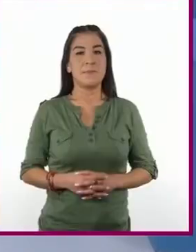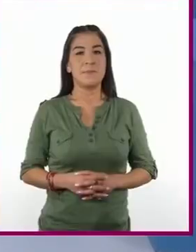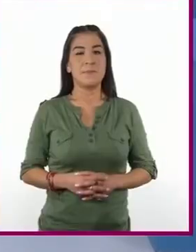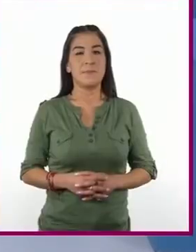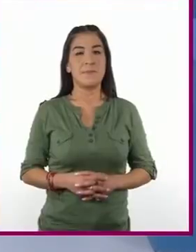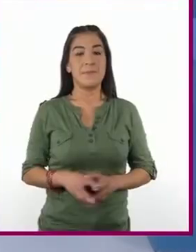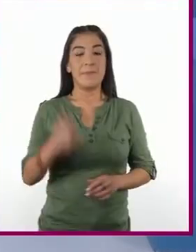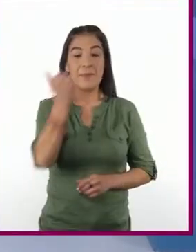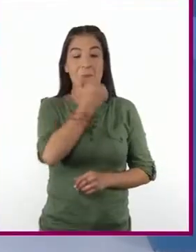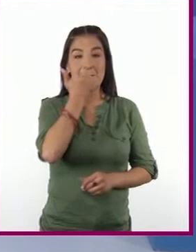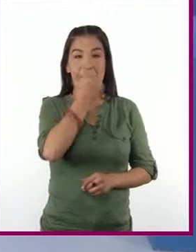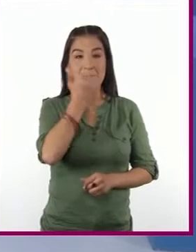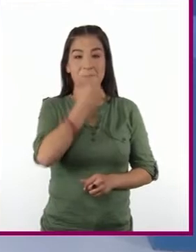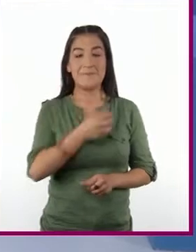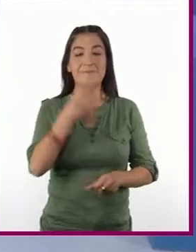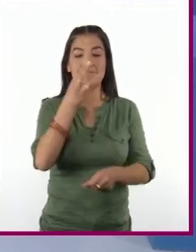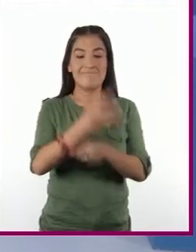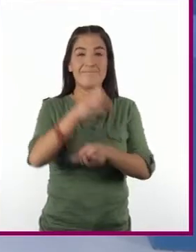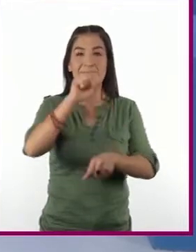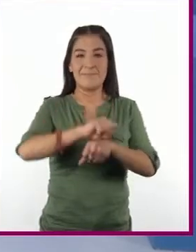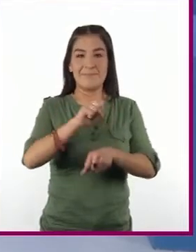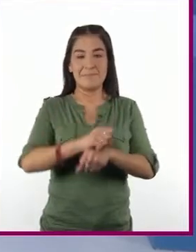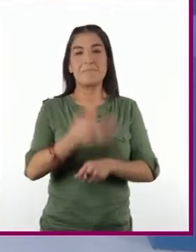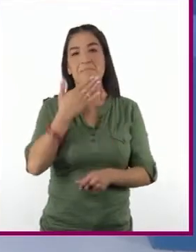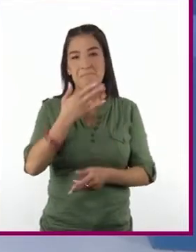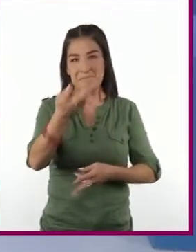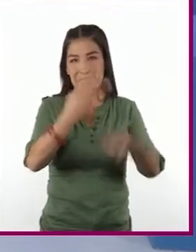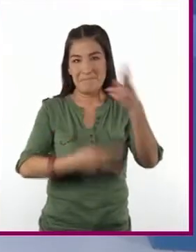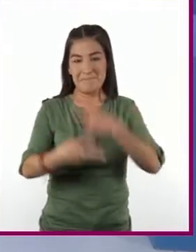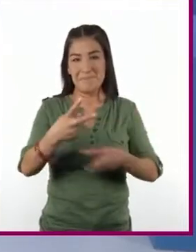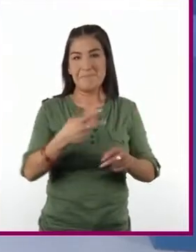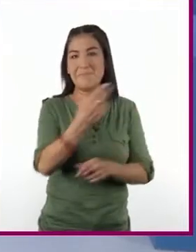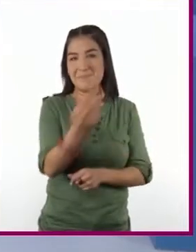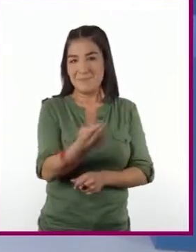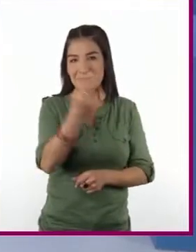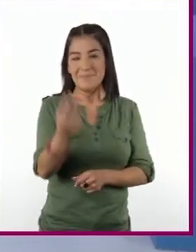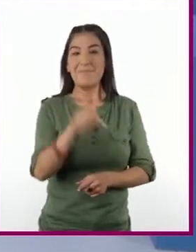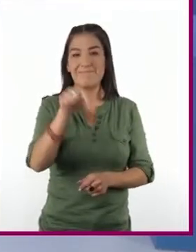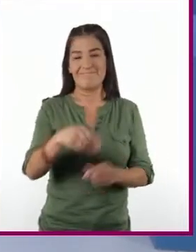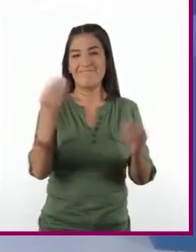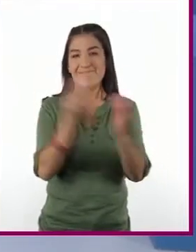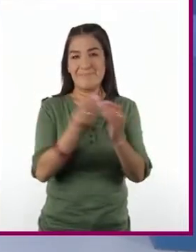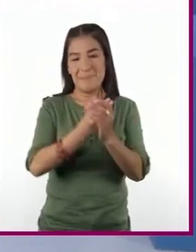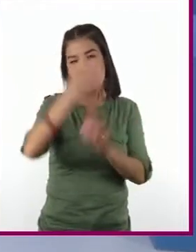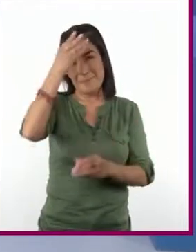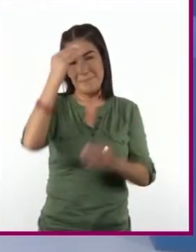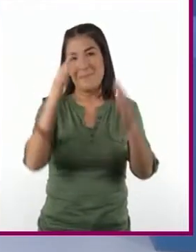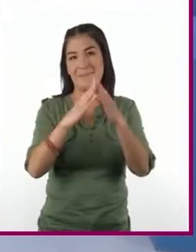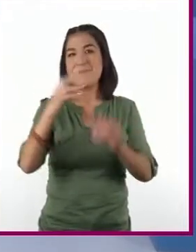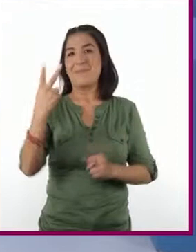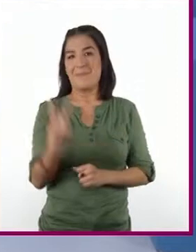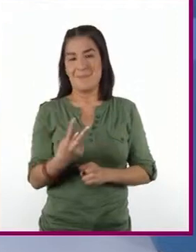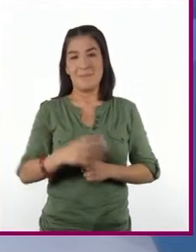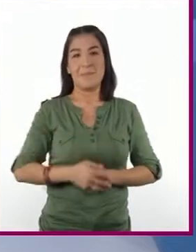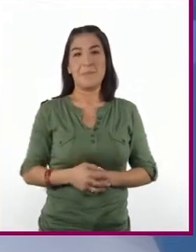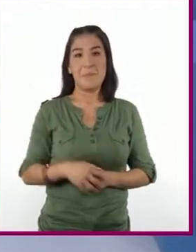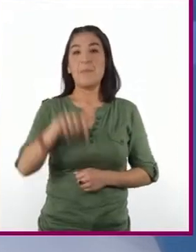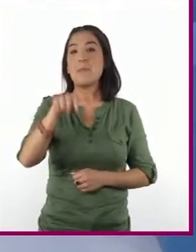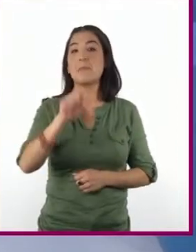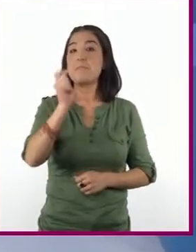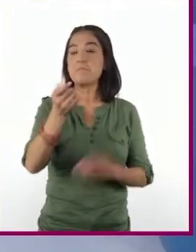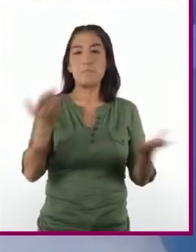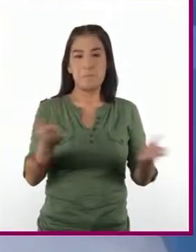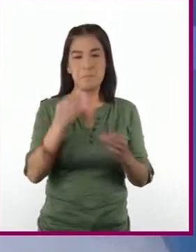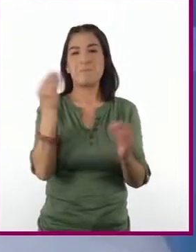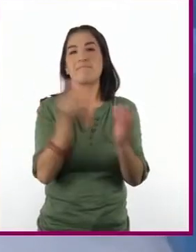Alumnas y alumnos de tercero de secundaria, sean ustedes bienvenidos y bienvenidas a una sesión más del Aprende en Casa 2, correspondiente a la asignatura